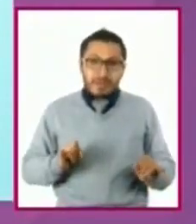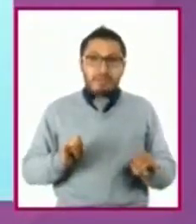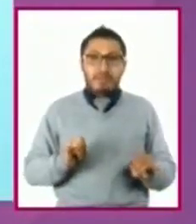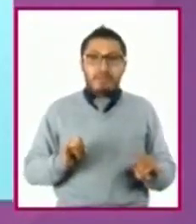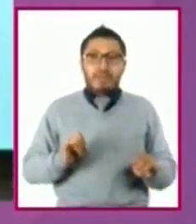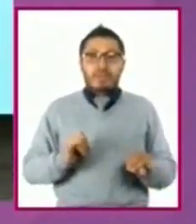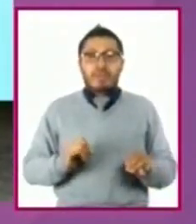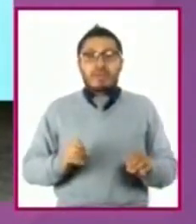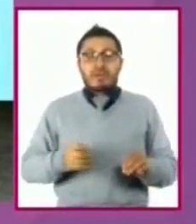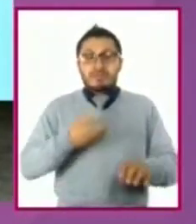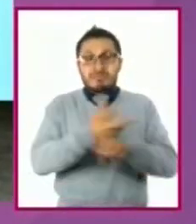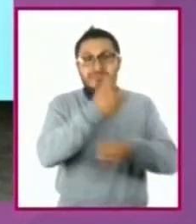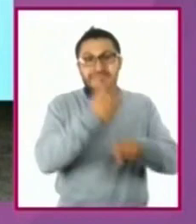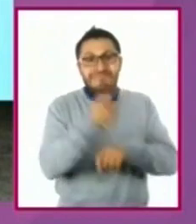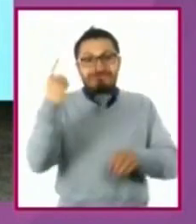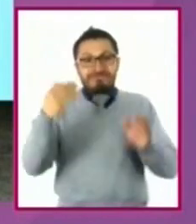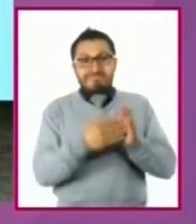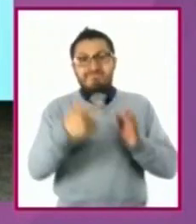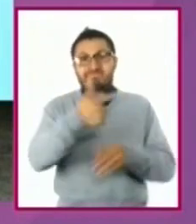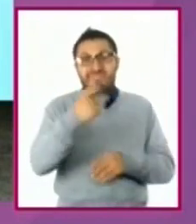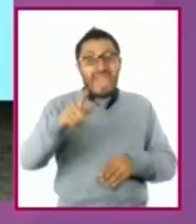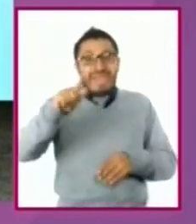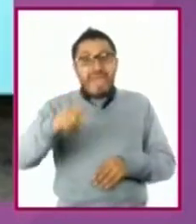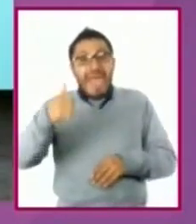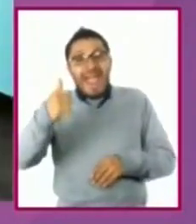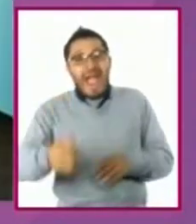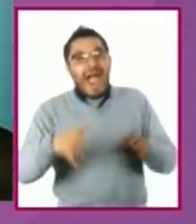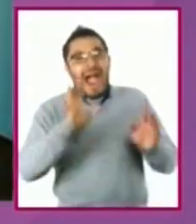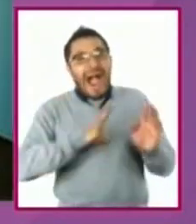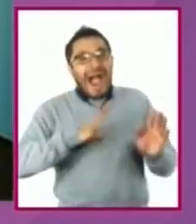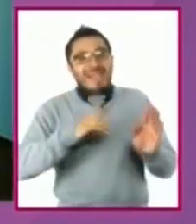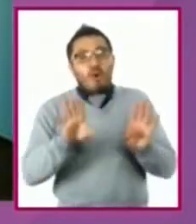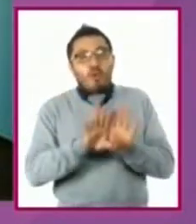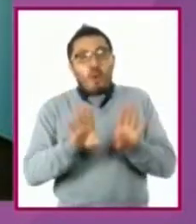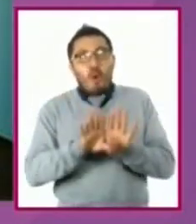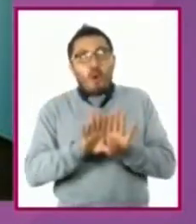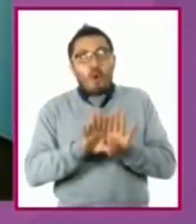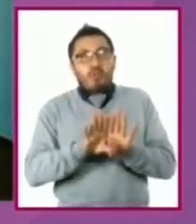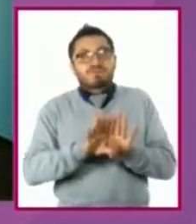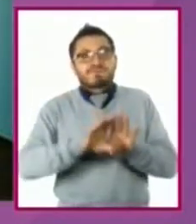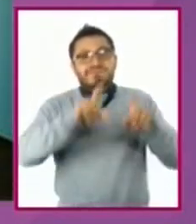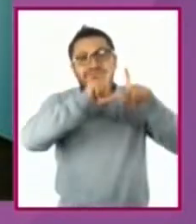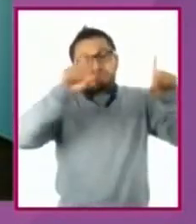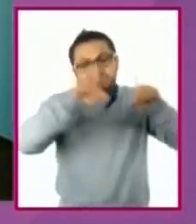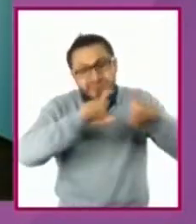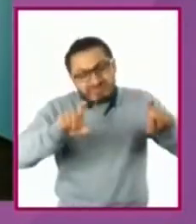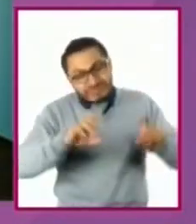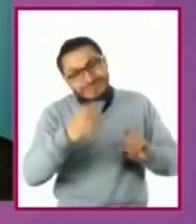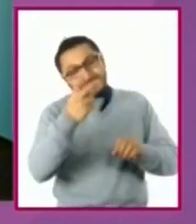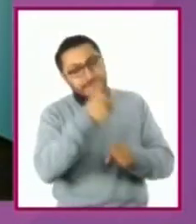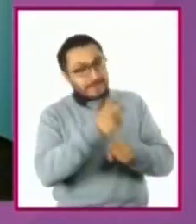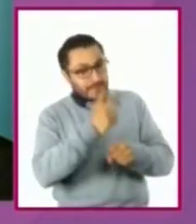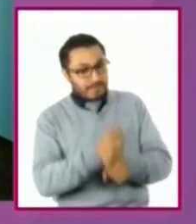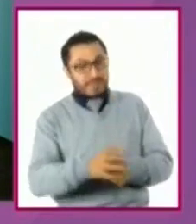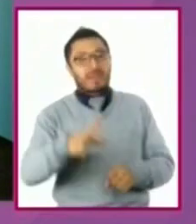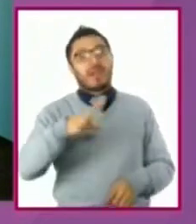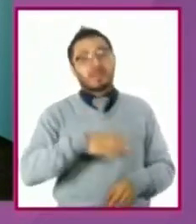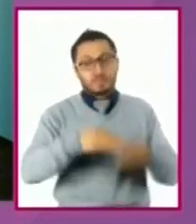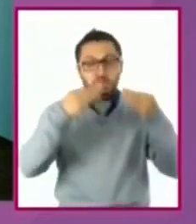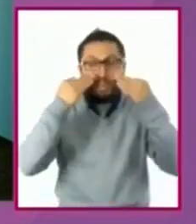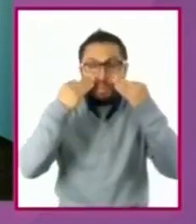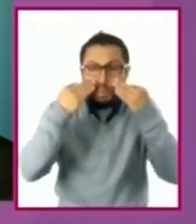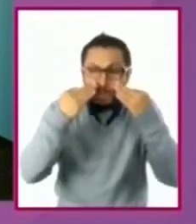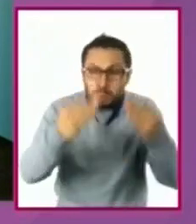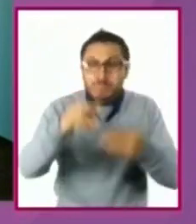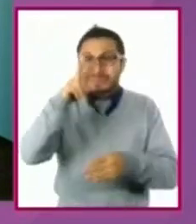en 1776 menciona en su segundo párrafo: sostenemos como evidentes estas verdades, que los